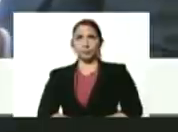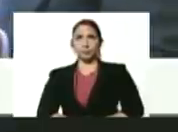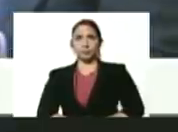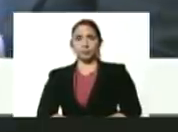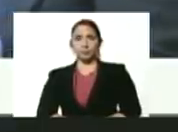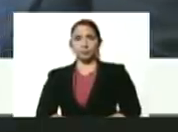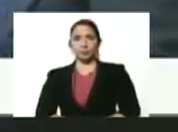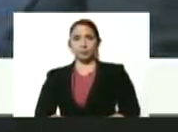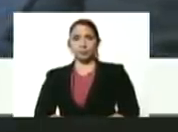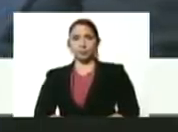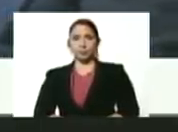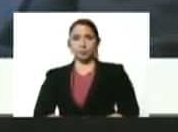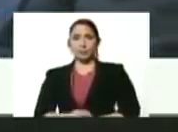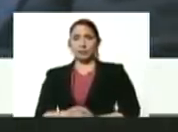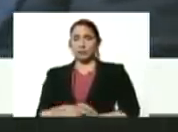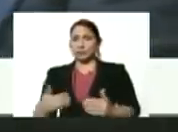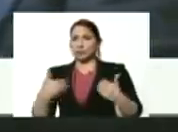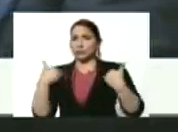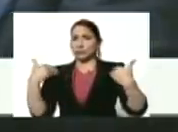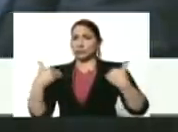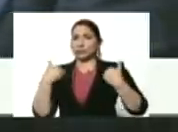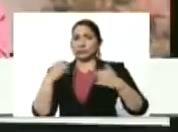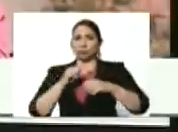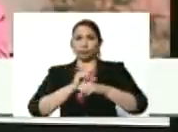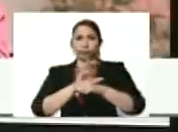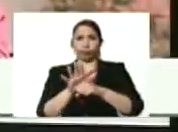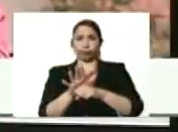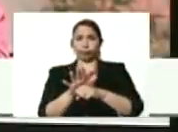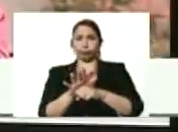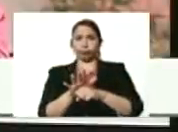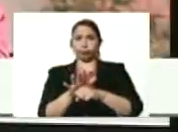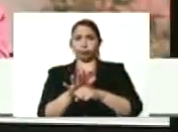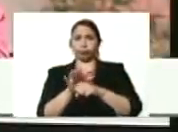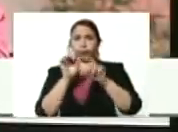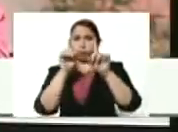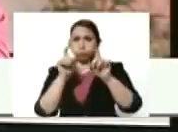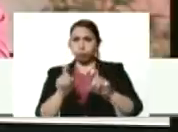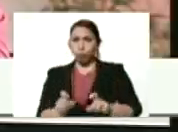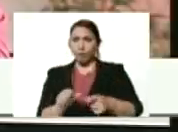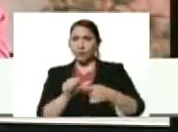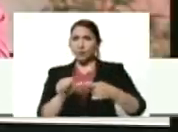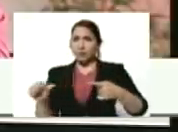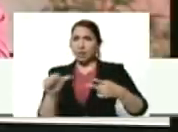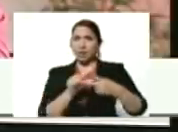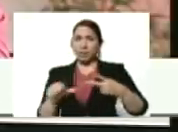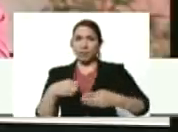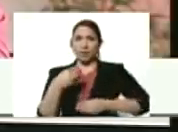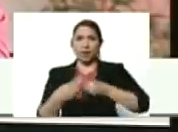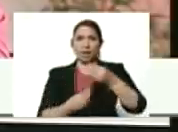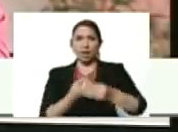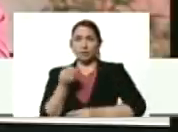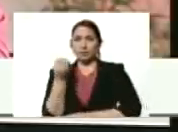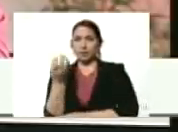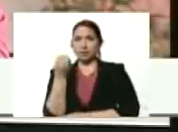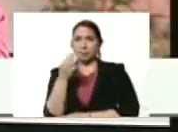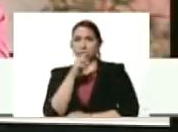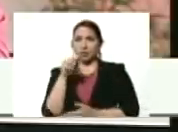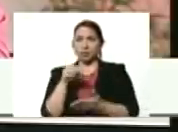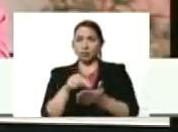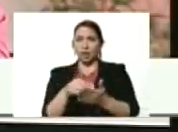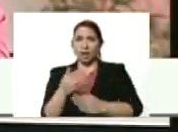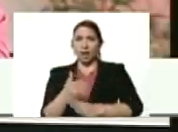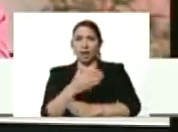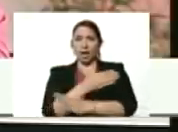Al se le detectó el coronavirus en las pruebas semanales que hace la Asamblea Nacional antes de